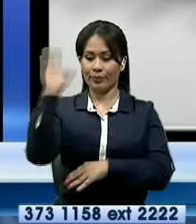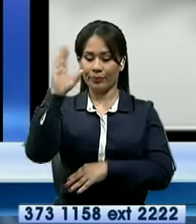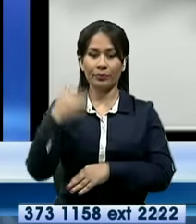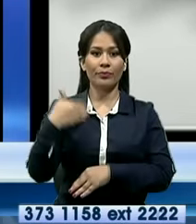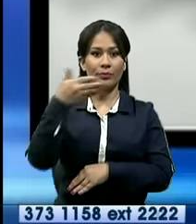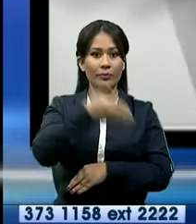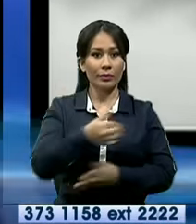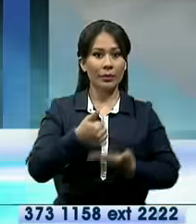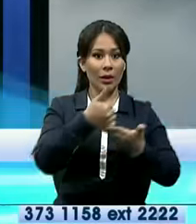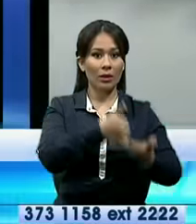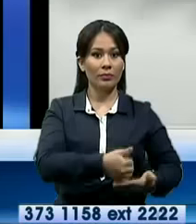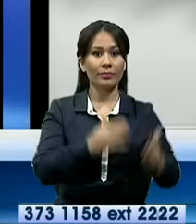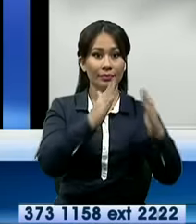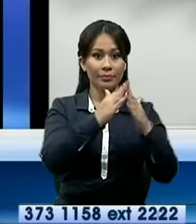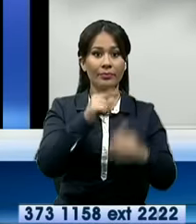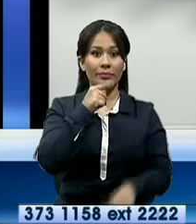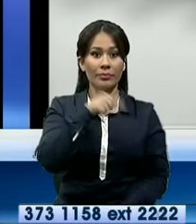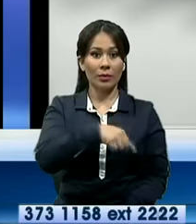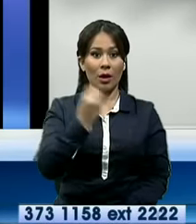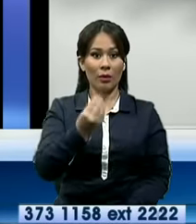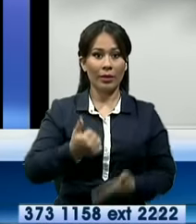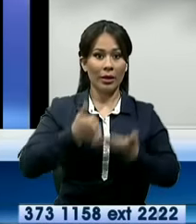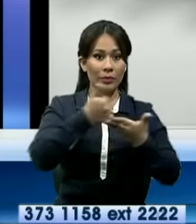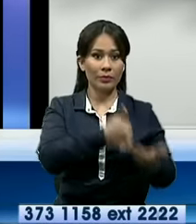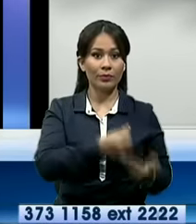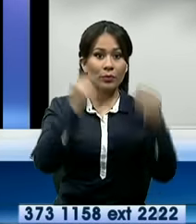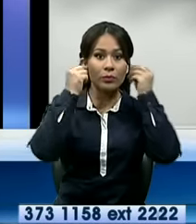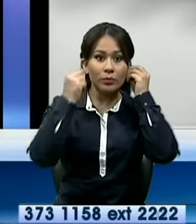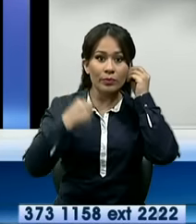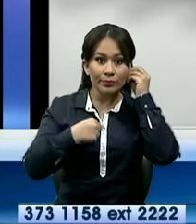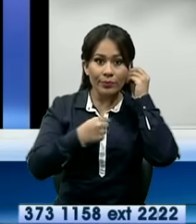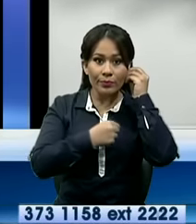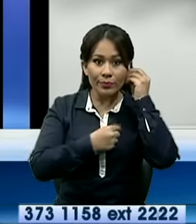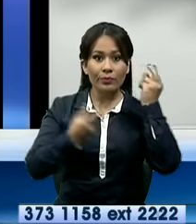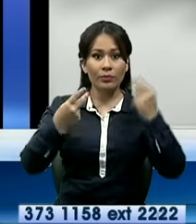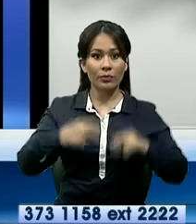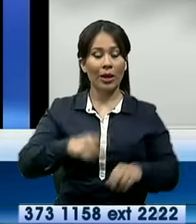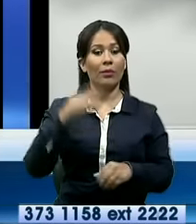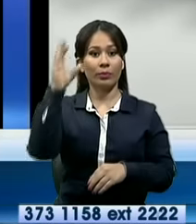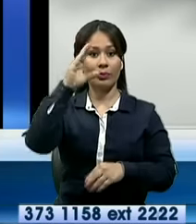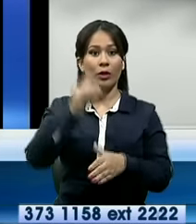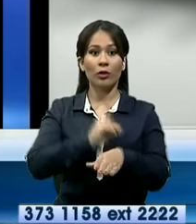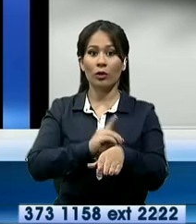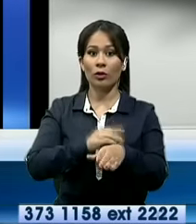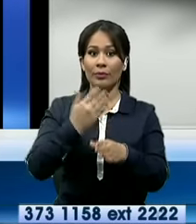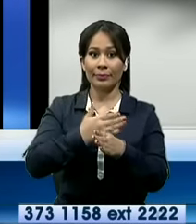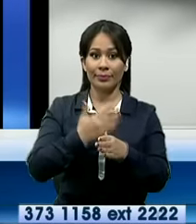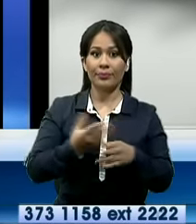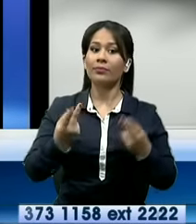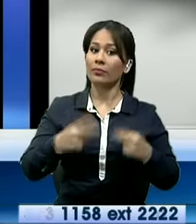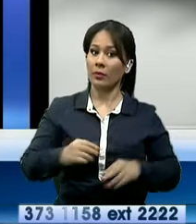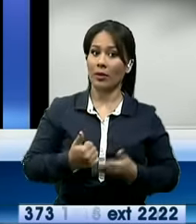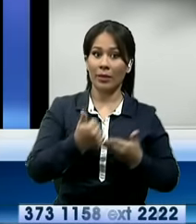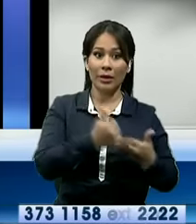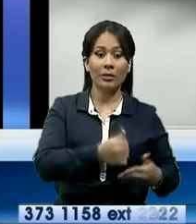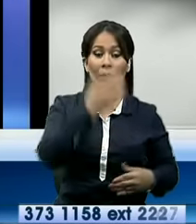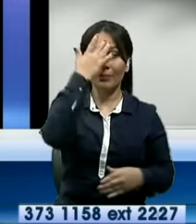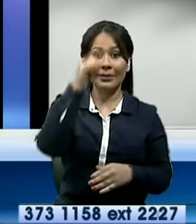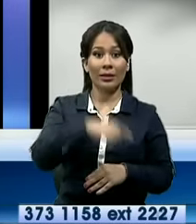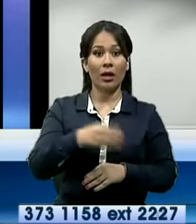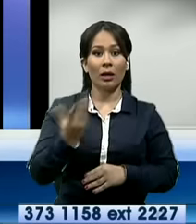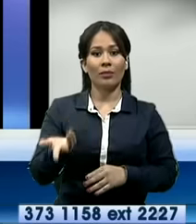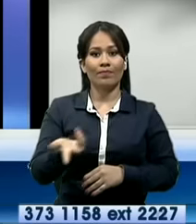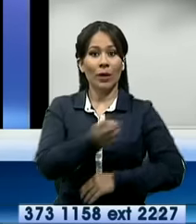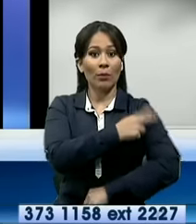Atención psicológica, atención social. Otra arista que estamos también revisando es el hecho del accionar de la docente,